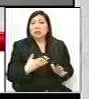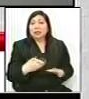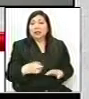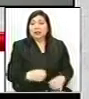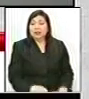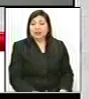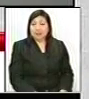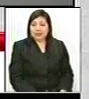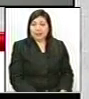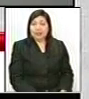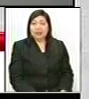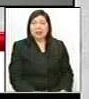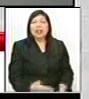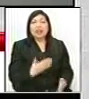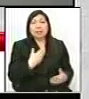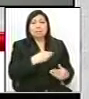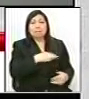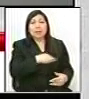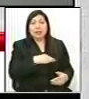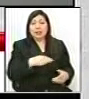el Ministerio de Vivienda.